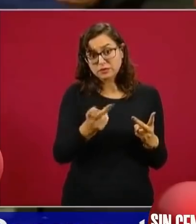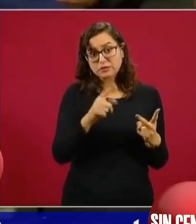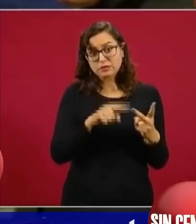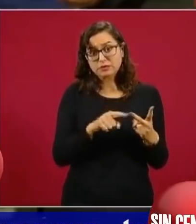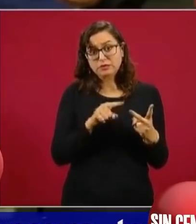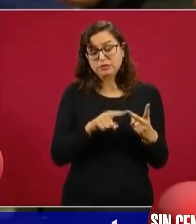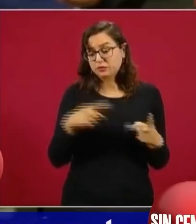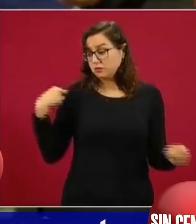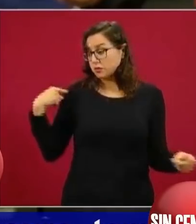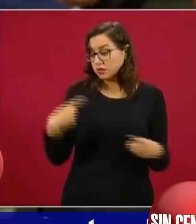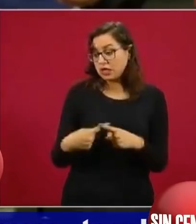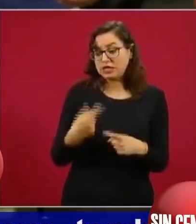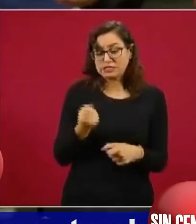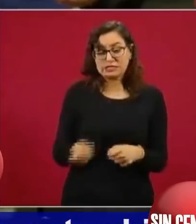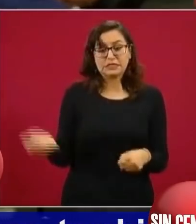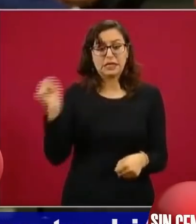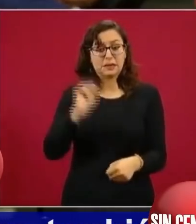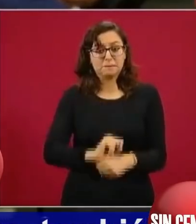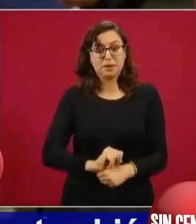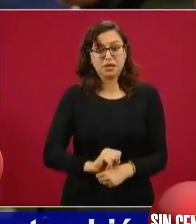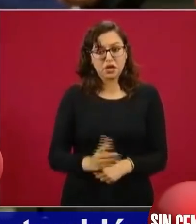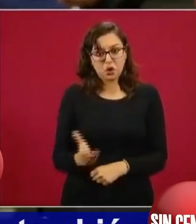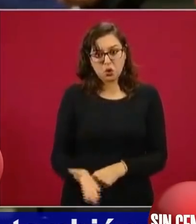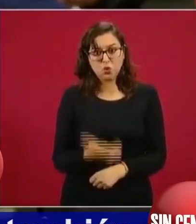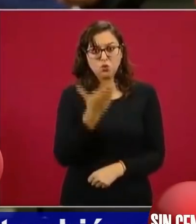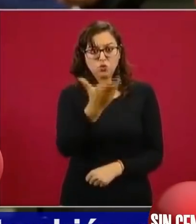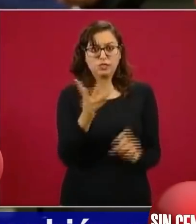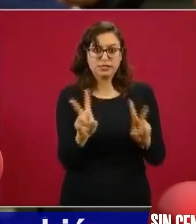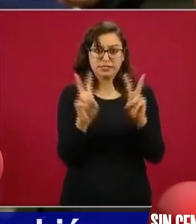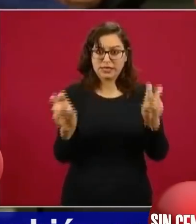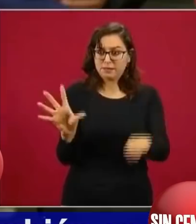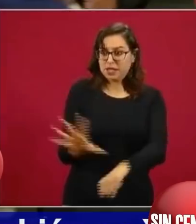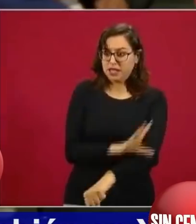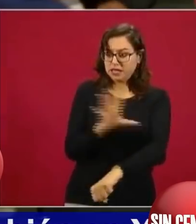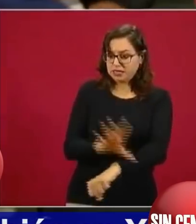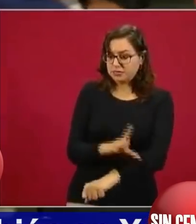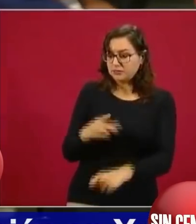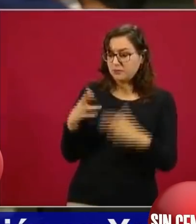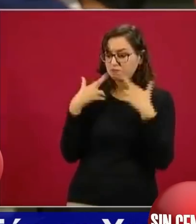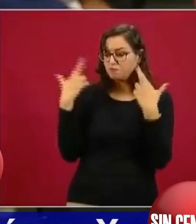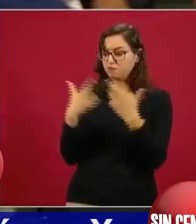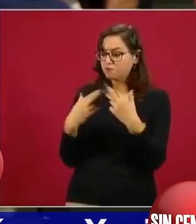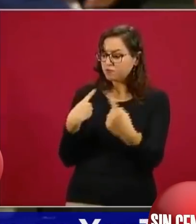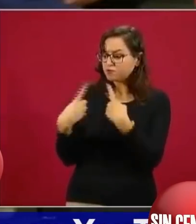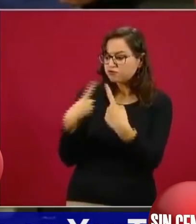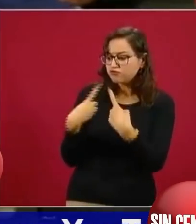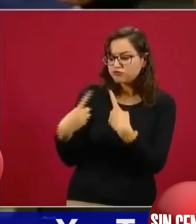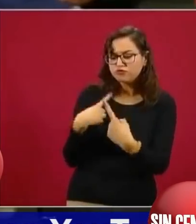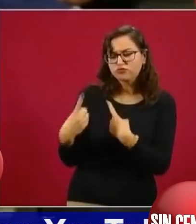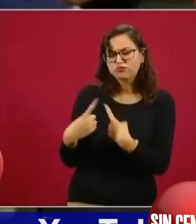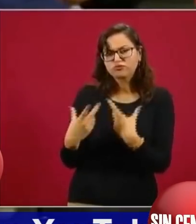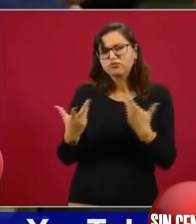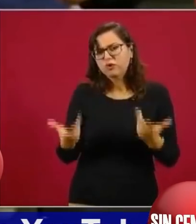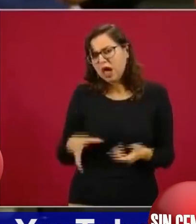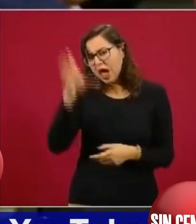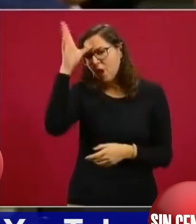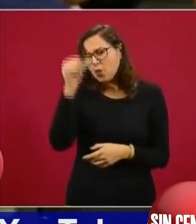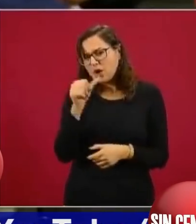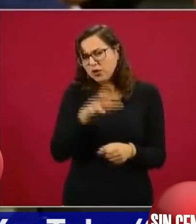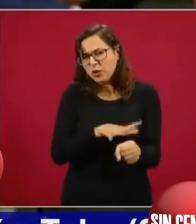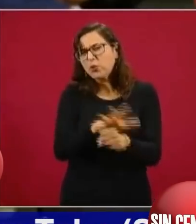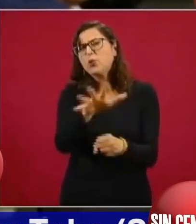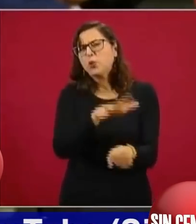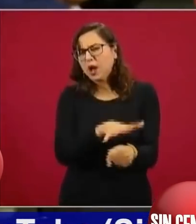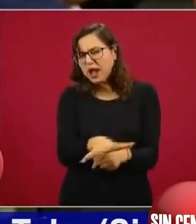tuvo en esta semana una reunión con los reguladores en materia energética. Preguntarle qué se acordó en esta